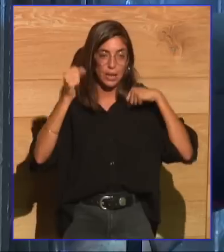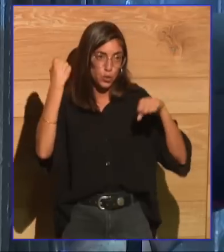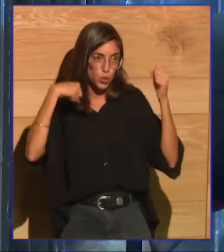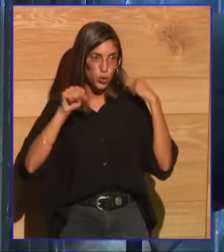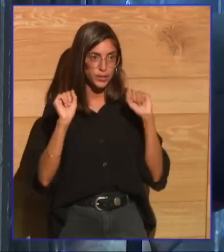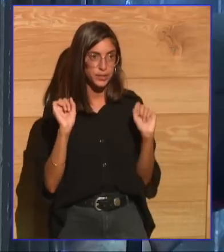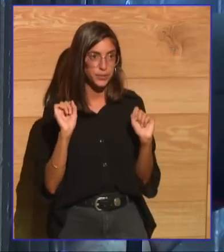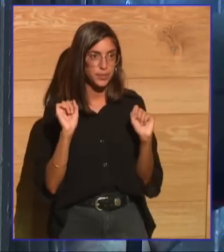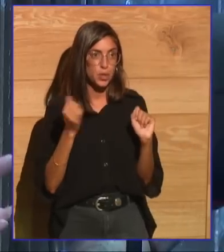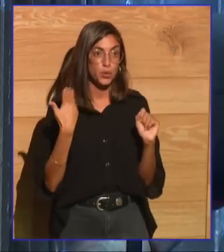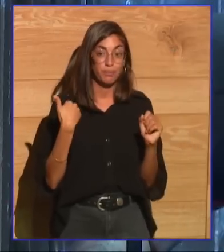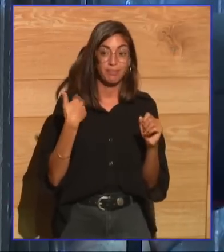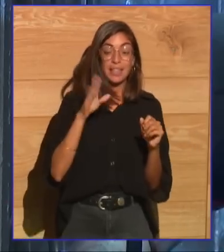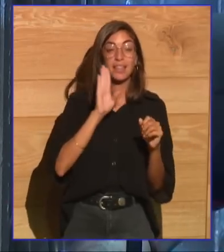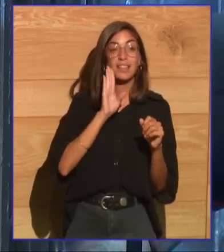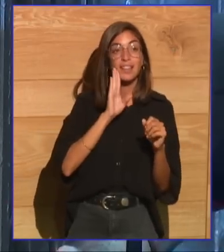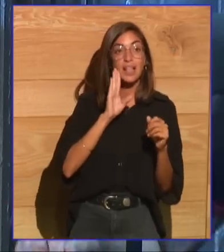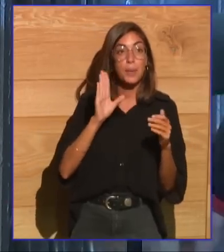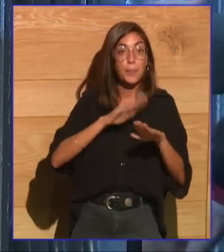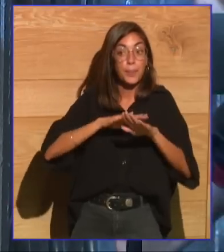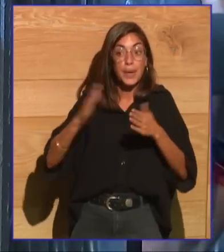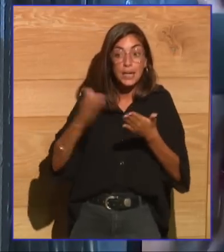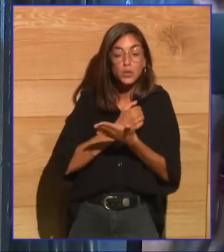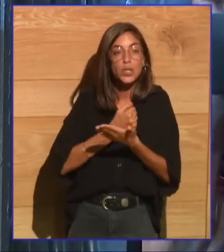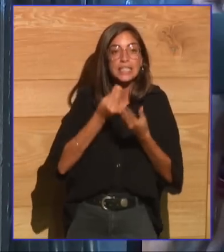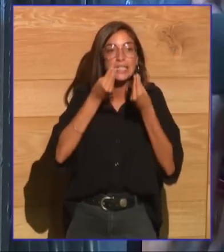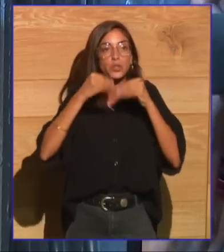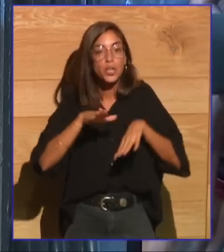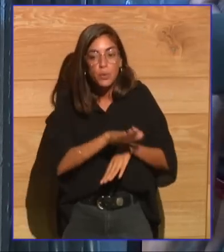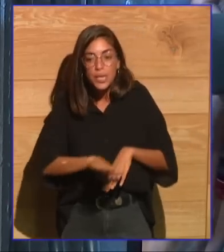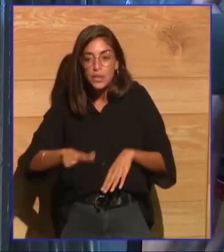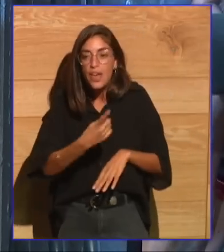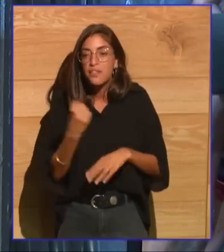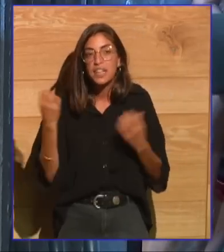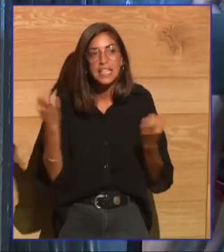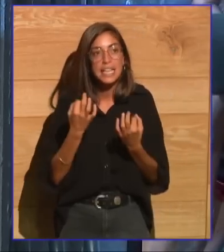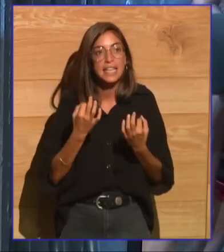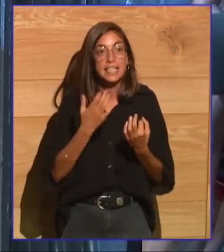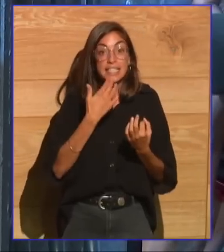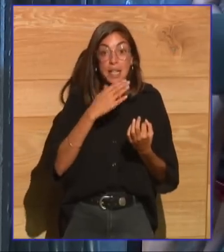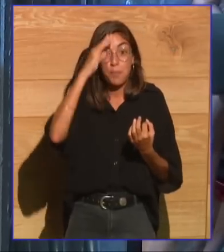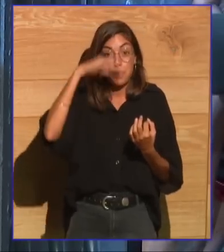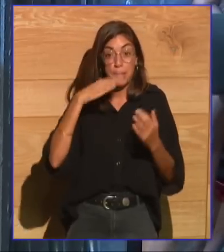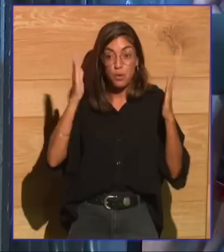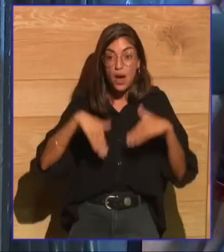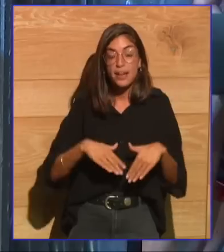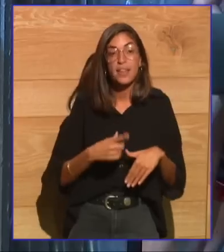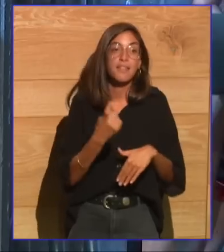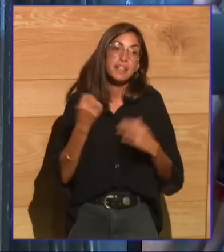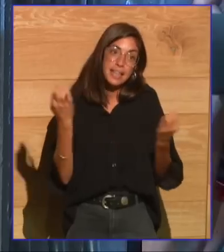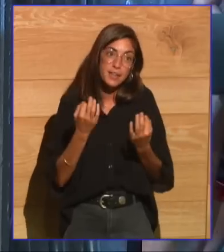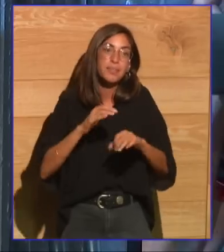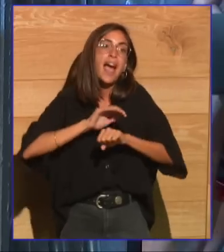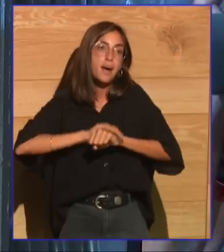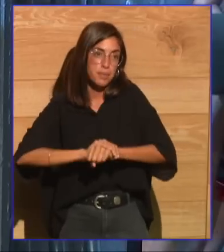ha apuntado antes para todos nosotros ve aquí la historia un niño que necesita la ausencia del padre necesita un amigo eso es